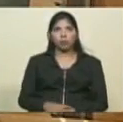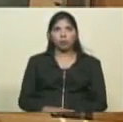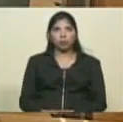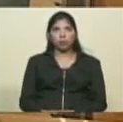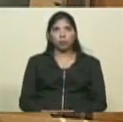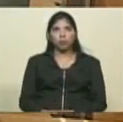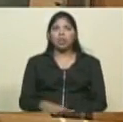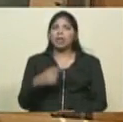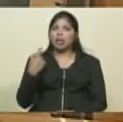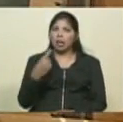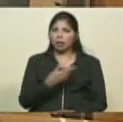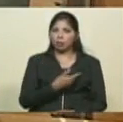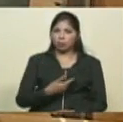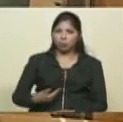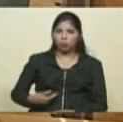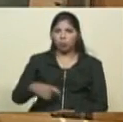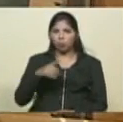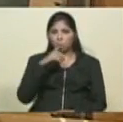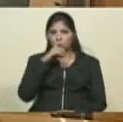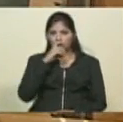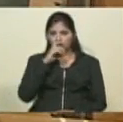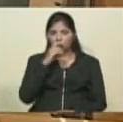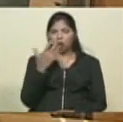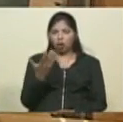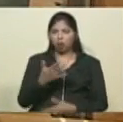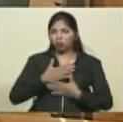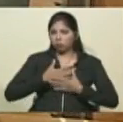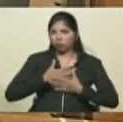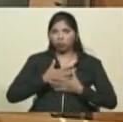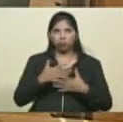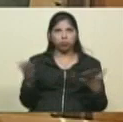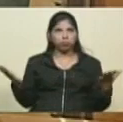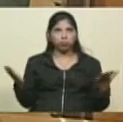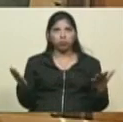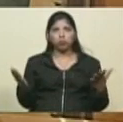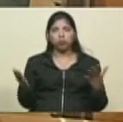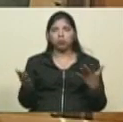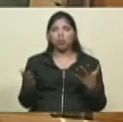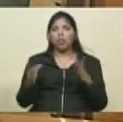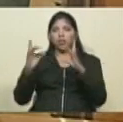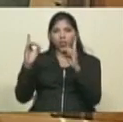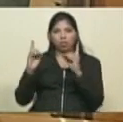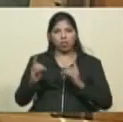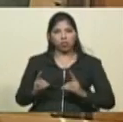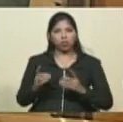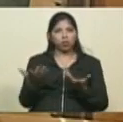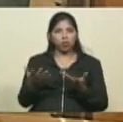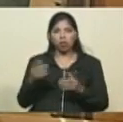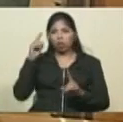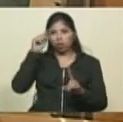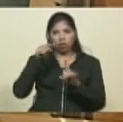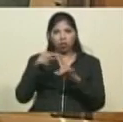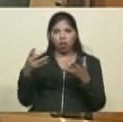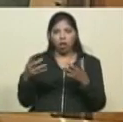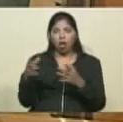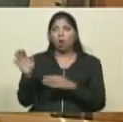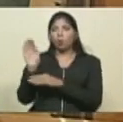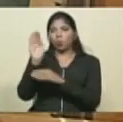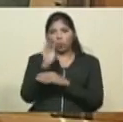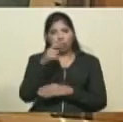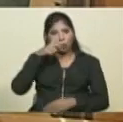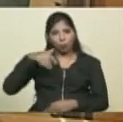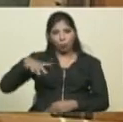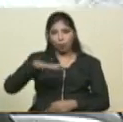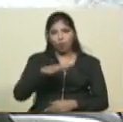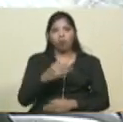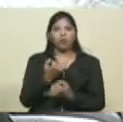un presidente pueblo en Nicolás Maduro Moros que protege con sus acciones la estabilidad y la soberanía nacional